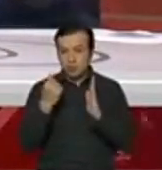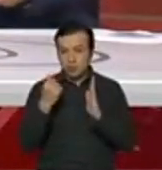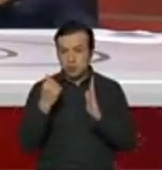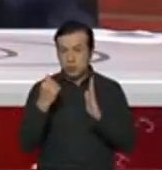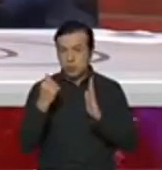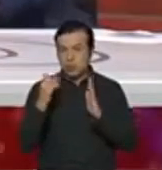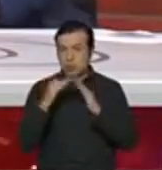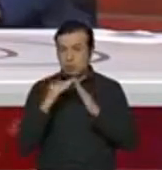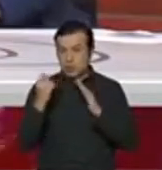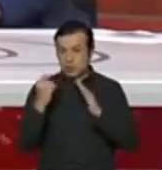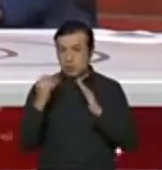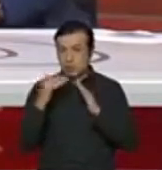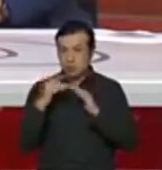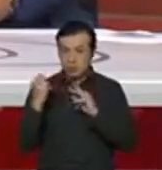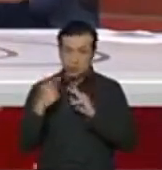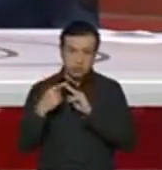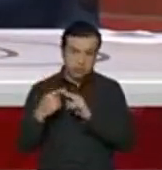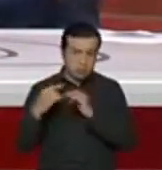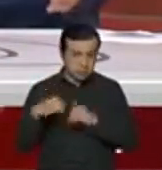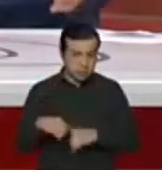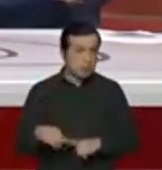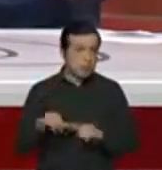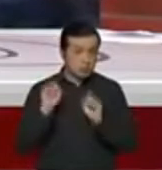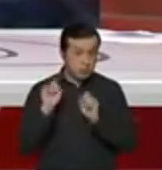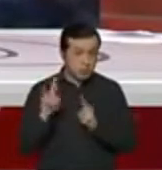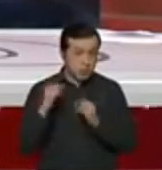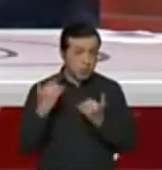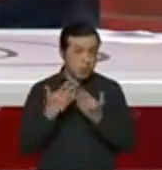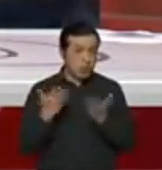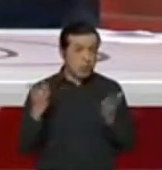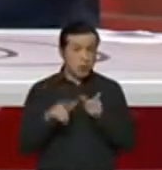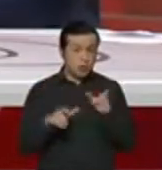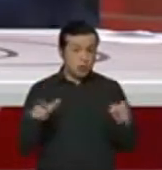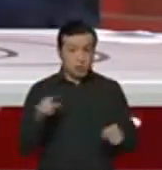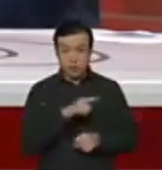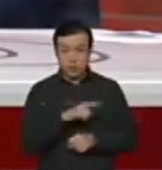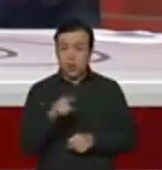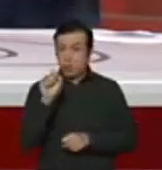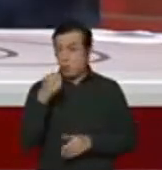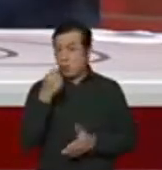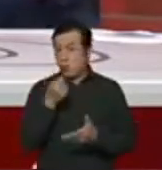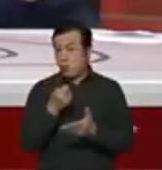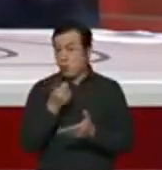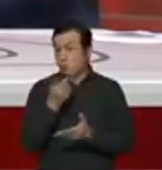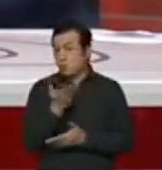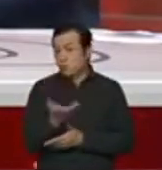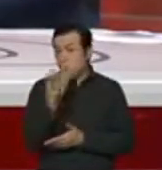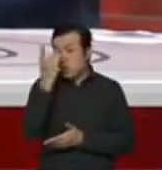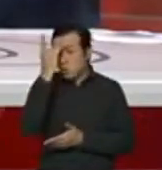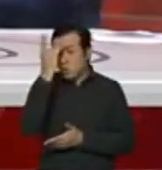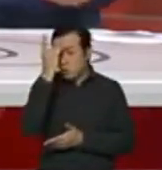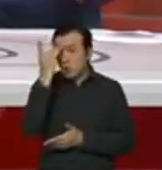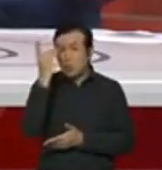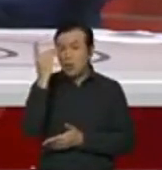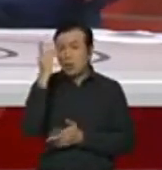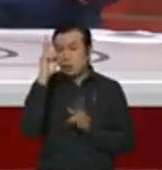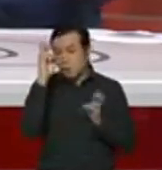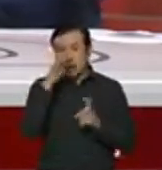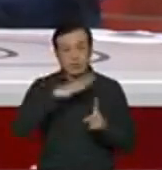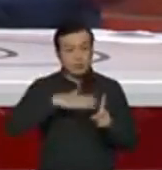se están ofreciendo créditos hipotecarios? ¿Es posible en este momento que los afiliados puedan renegociar sus deudas debido a